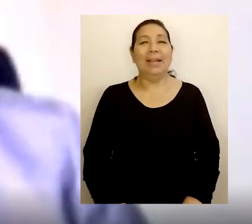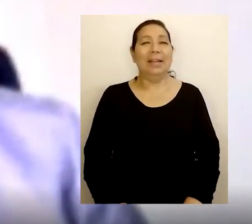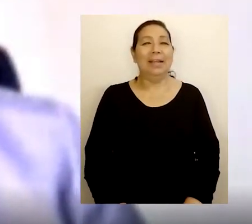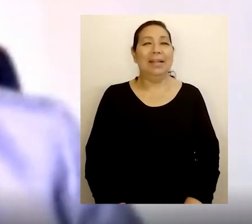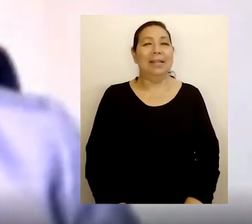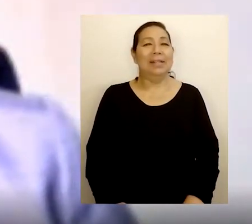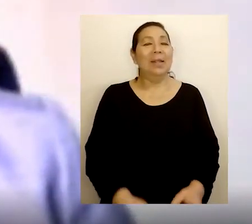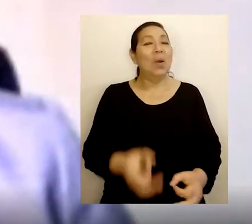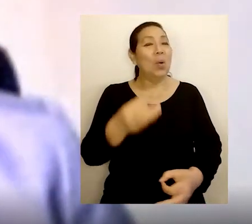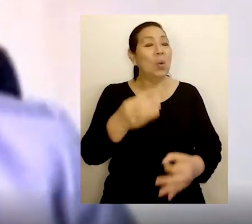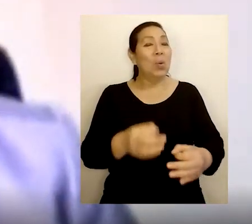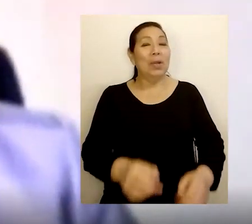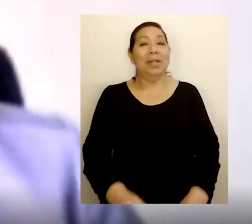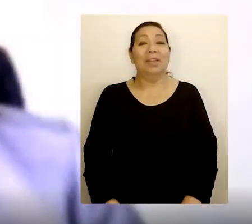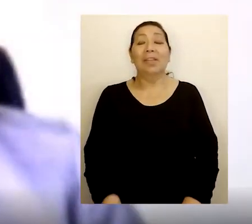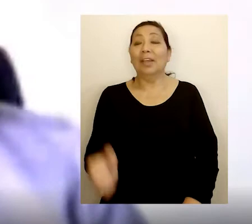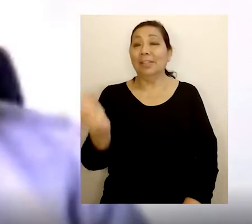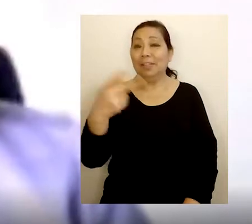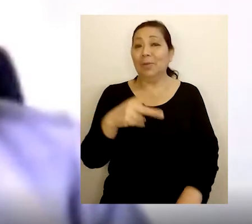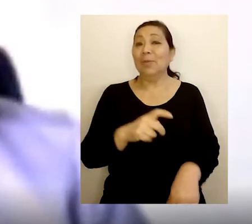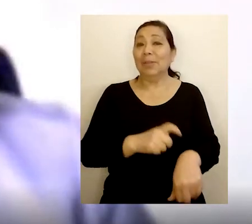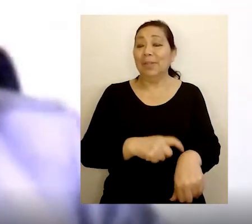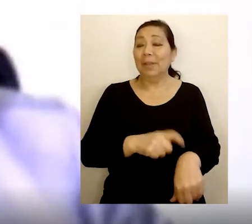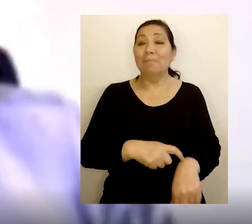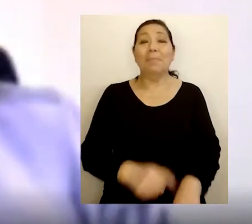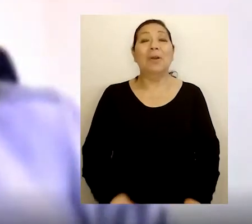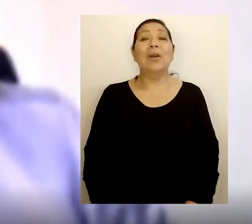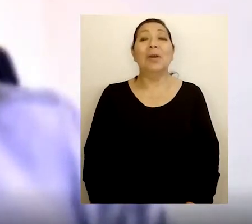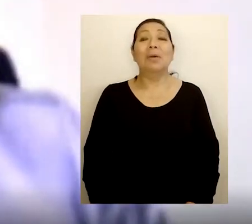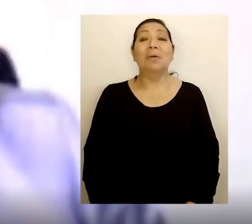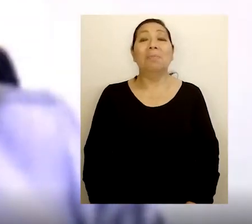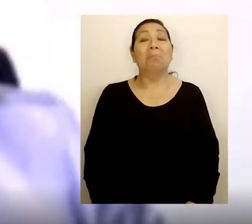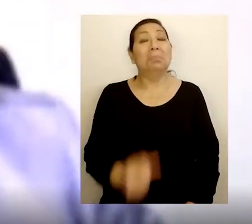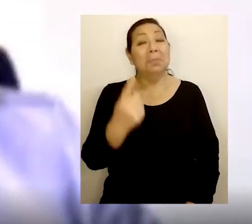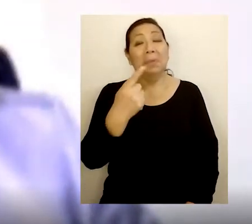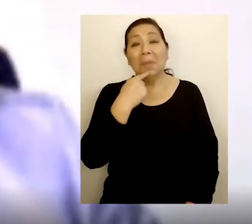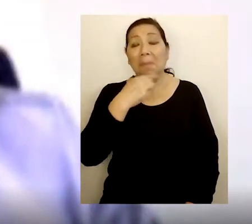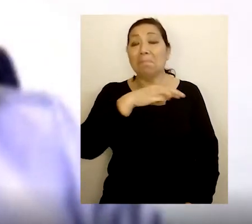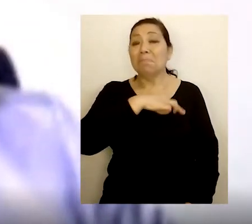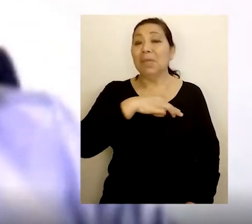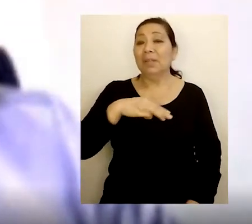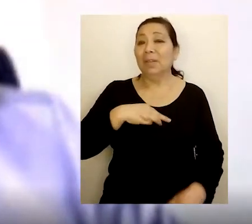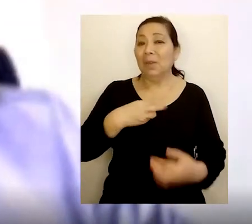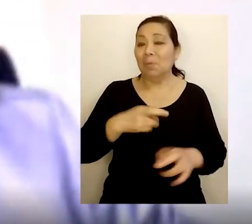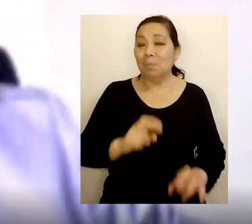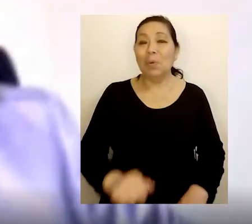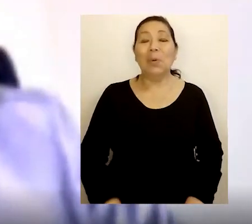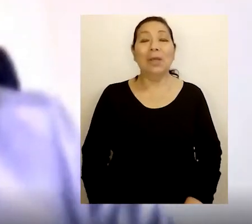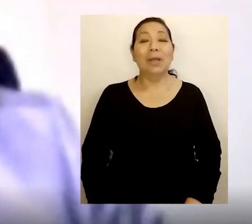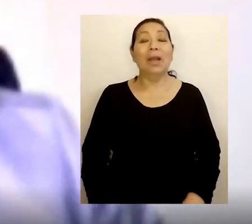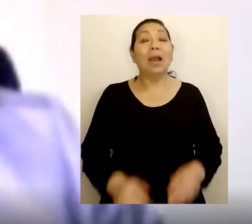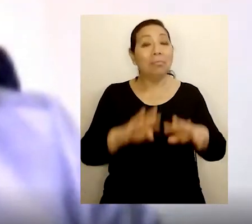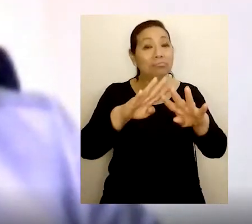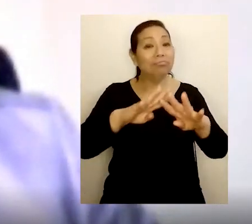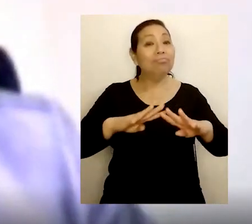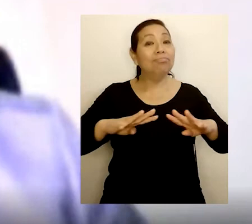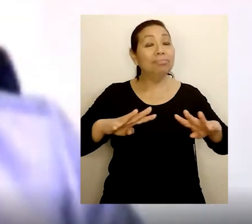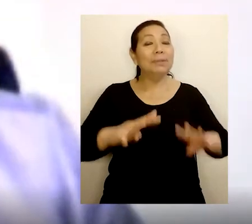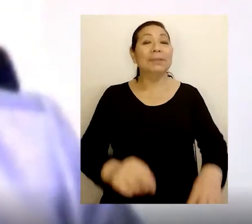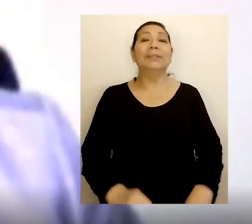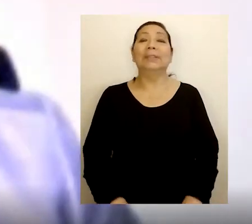la calificación jurídica. Y en el segundo momento, inconcurrencia del Ministerio Público a la audiencia de